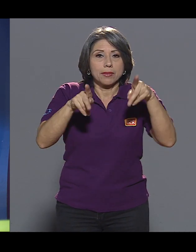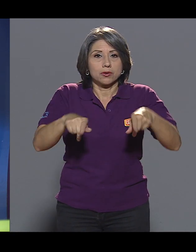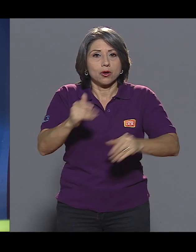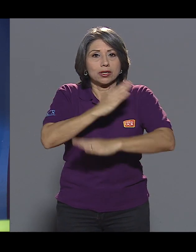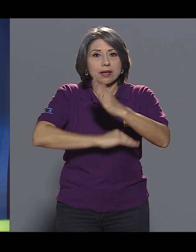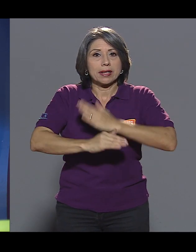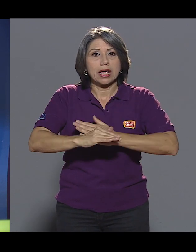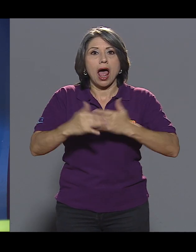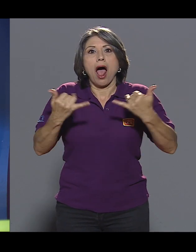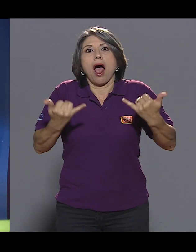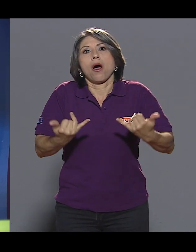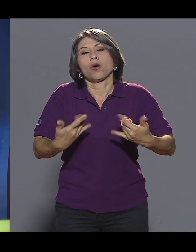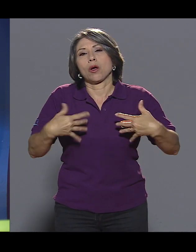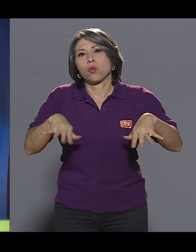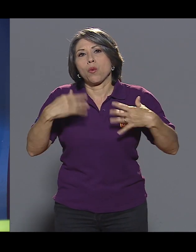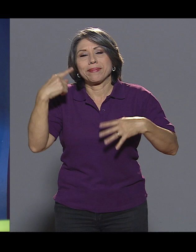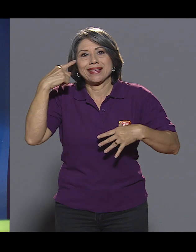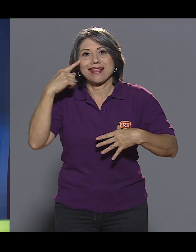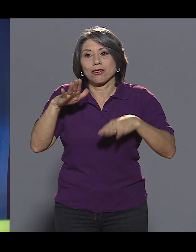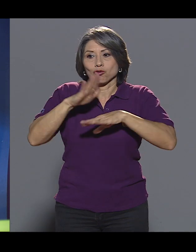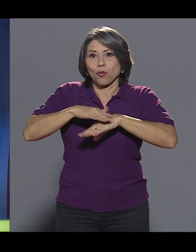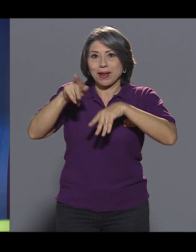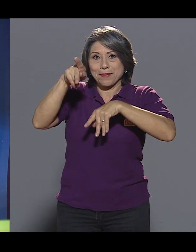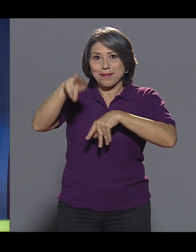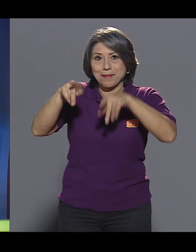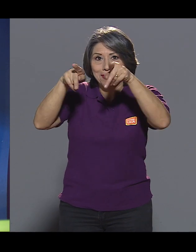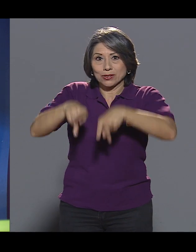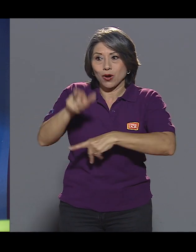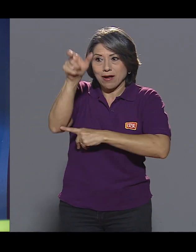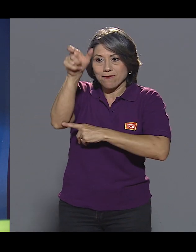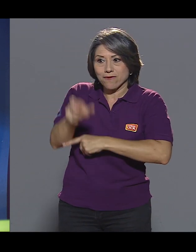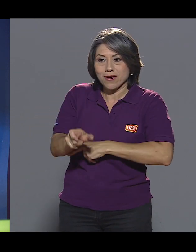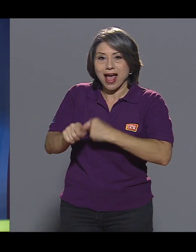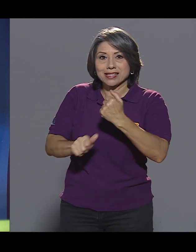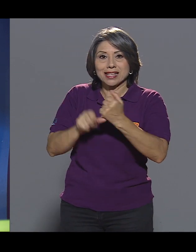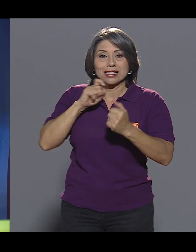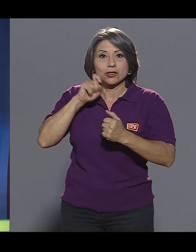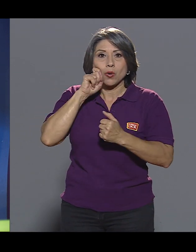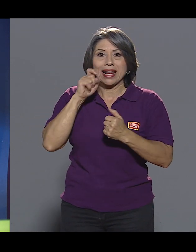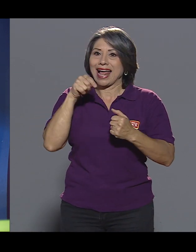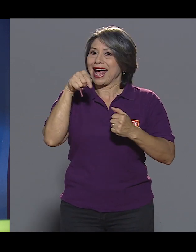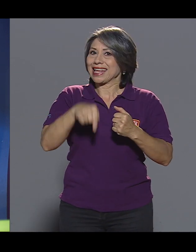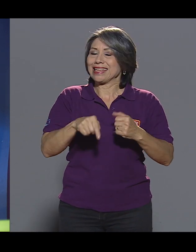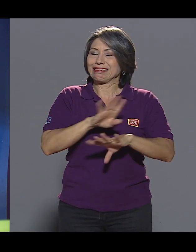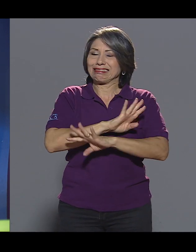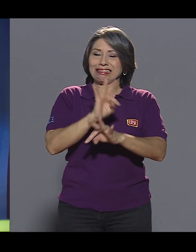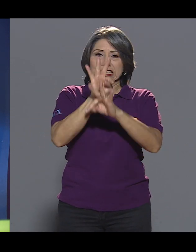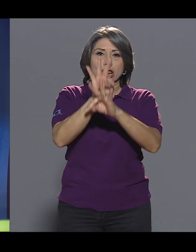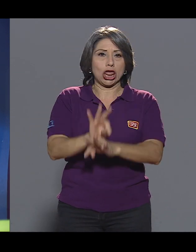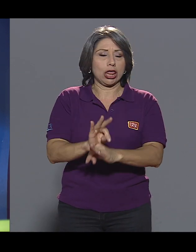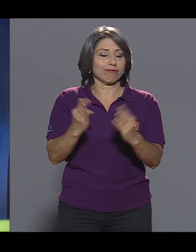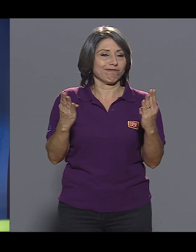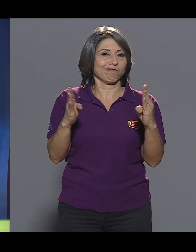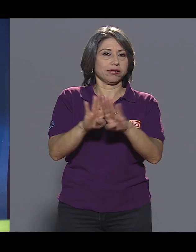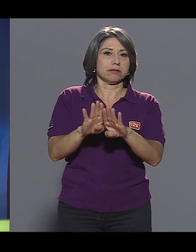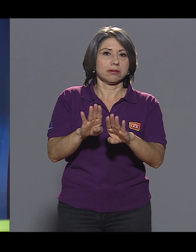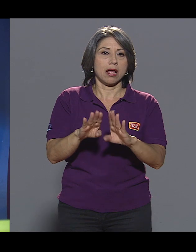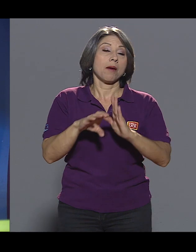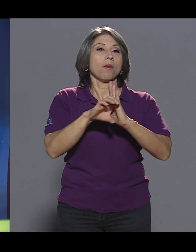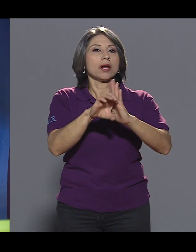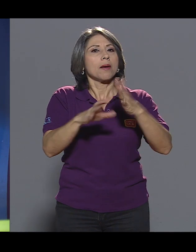ahora colocando el tema sobre una figura de asistente sexual es aún más cerrada. Entonces hemos tenido, por